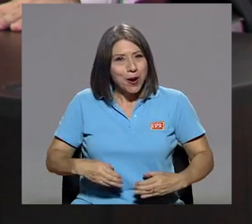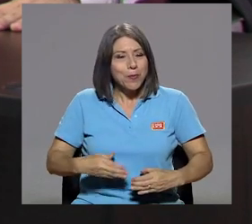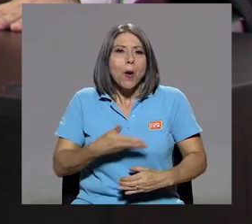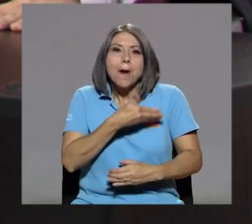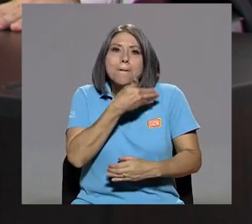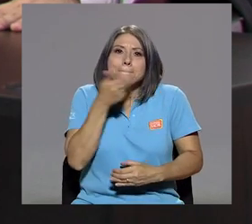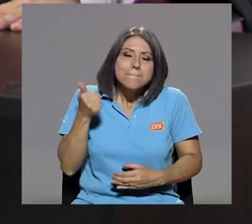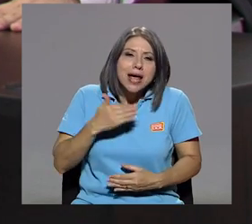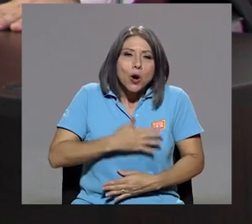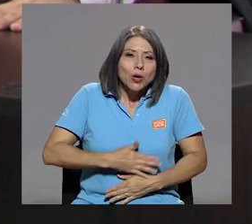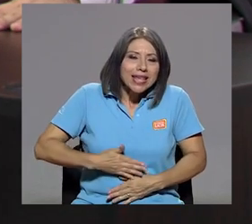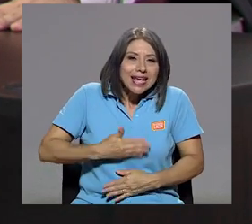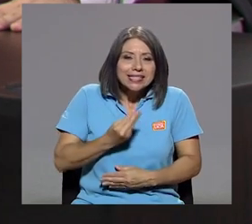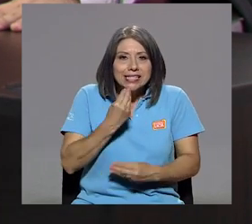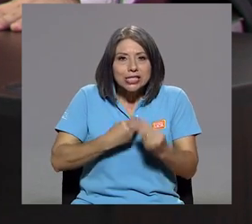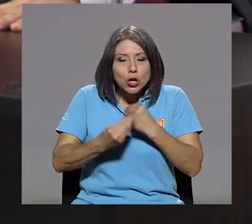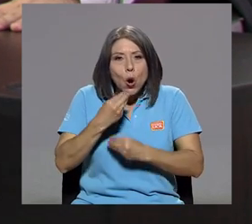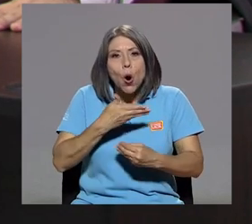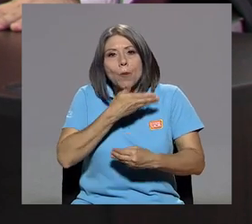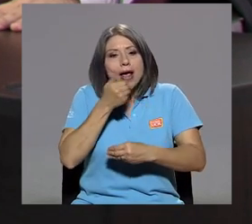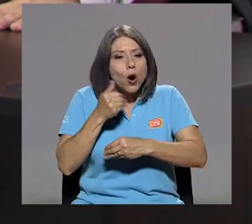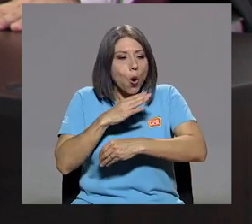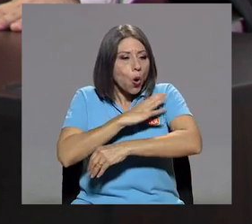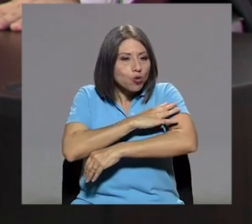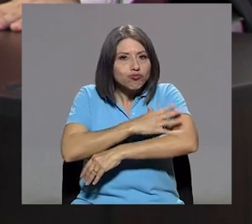mejor digestión, mejor las articulaciones.